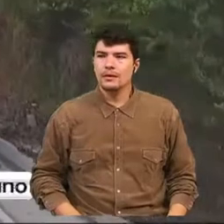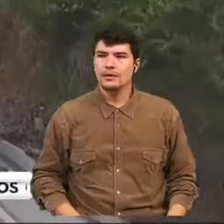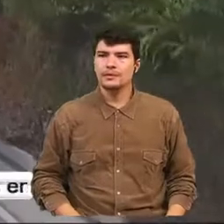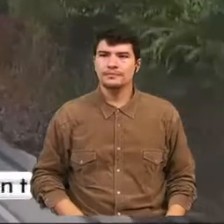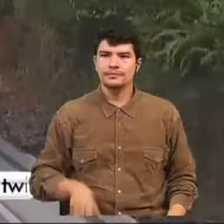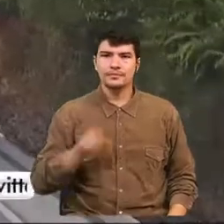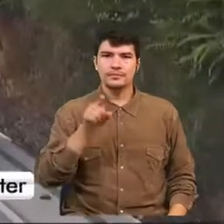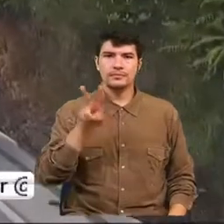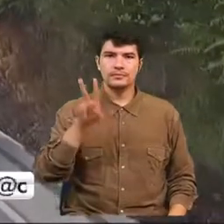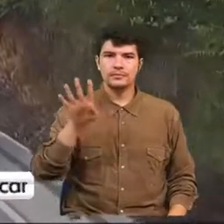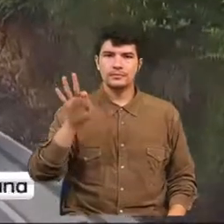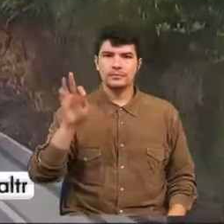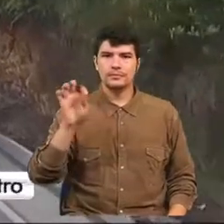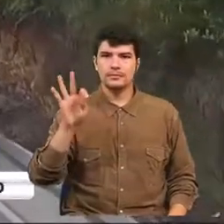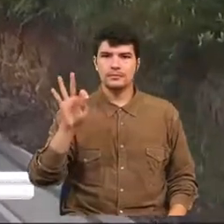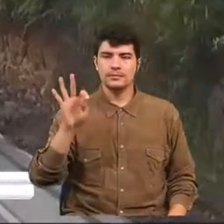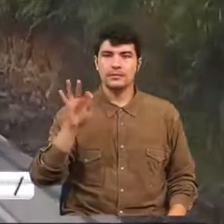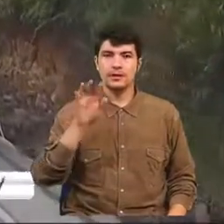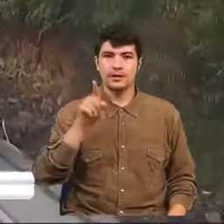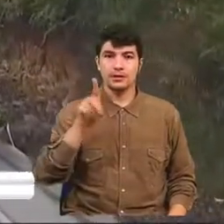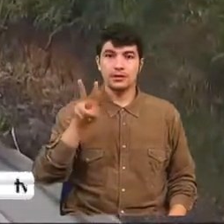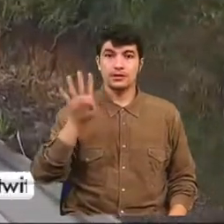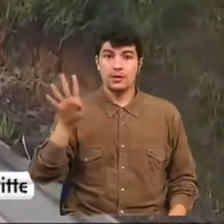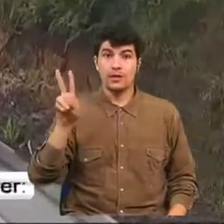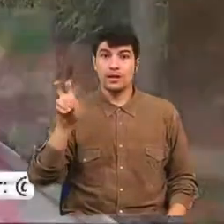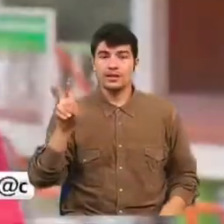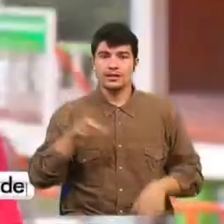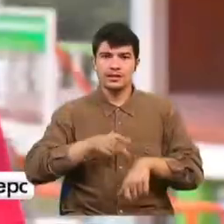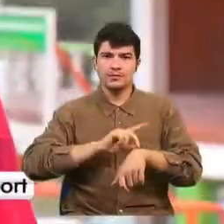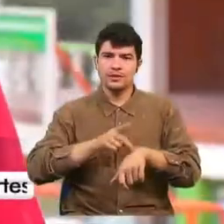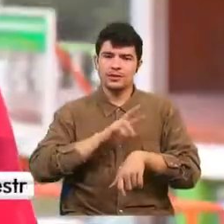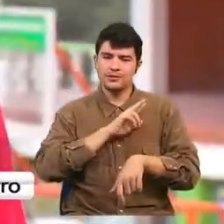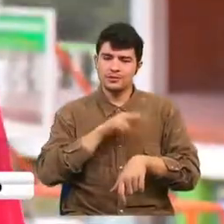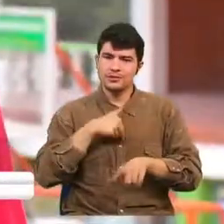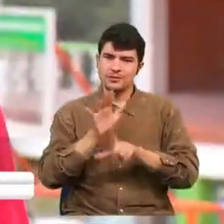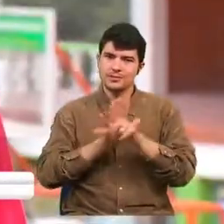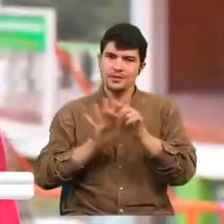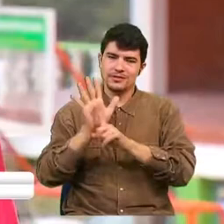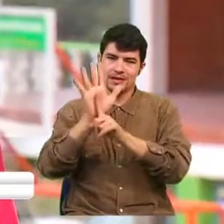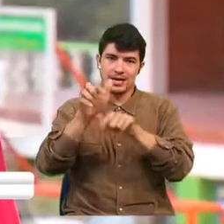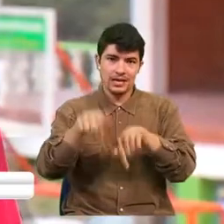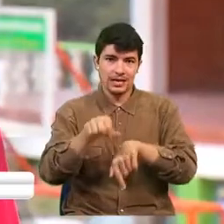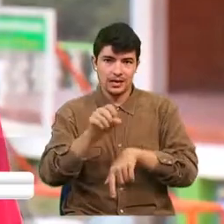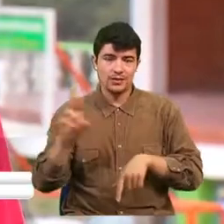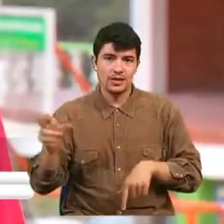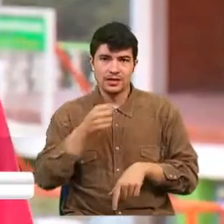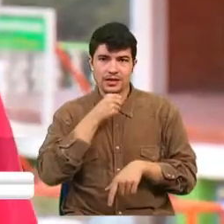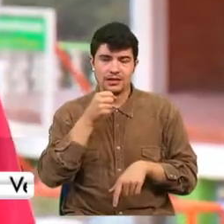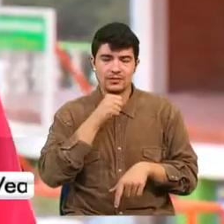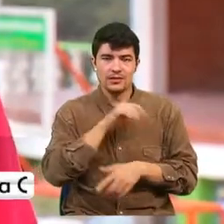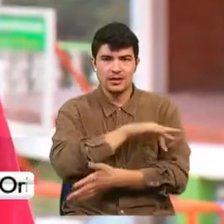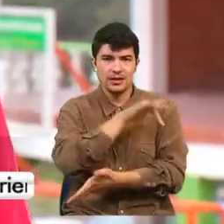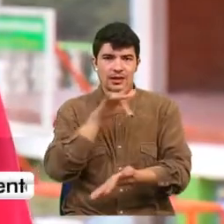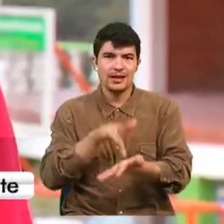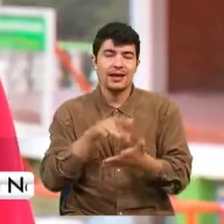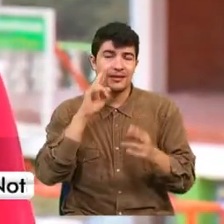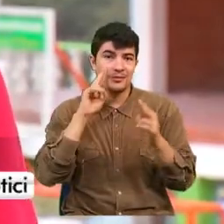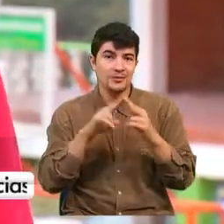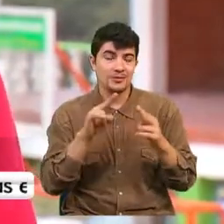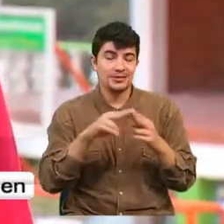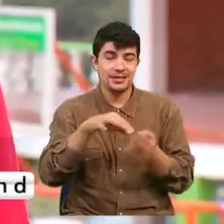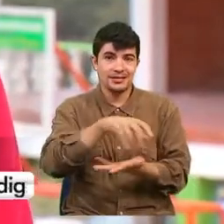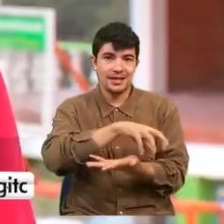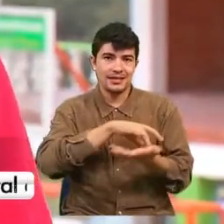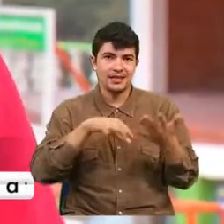12 de la tarde, 47 minutos. Estamos en vivo y en directo en esta edición especial de Oriente Noticias que hoy nos trae a Expedición Santander.